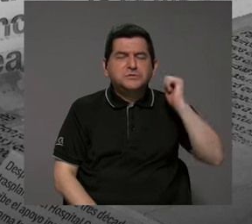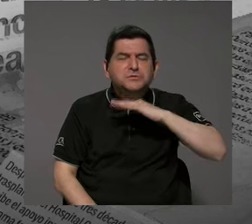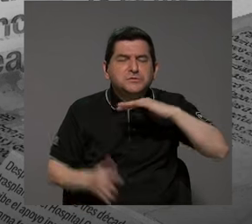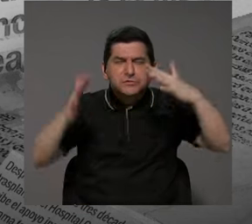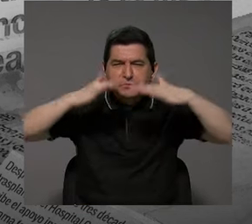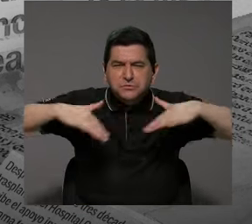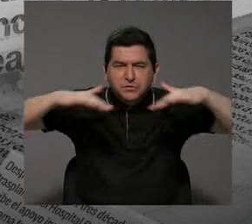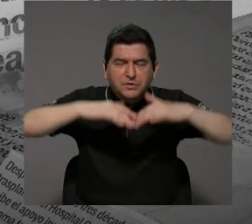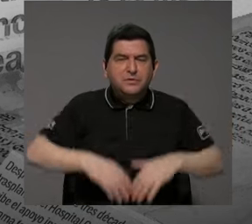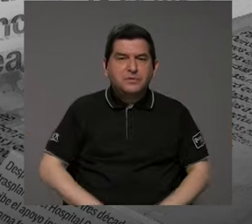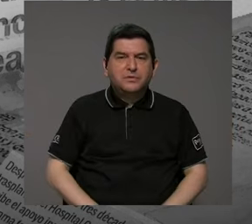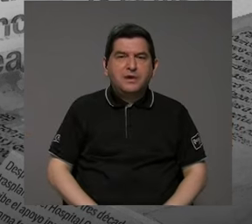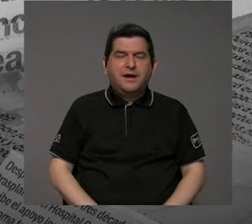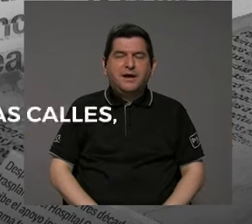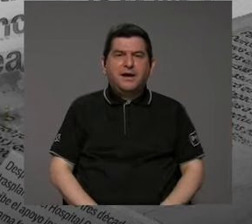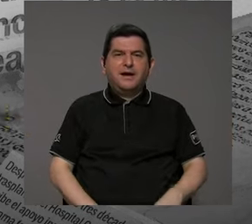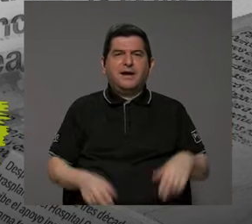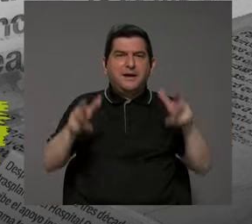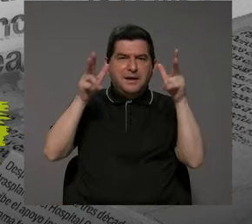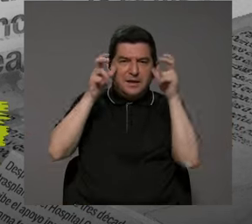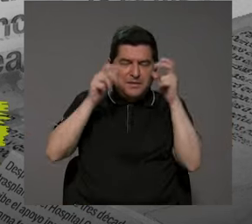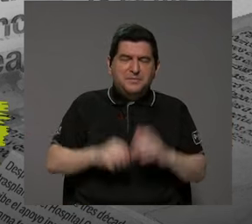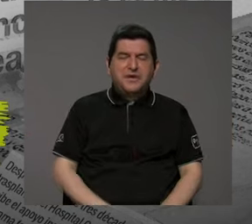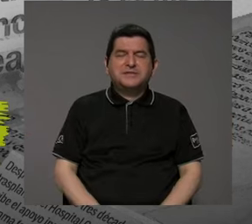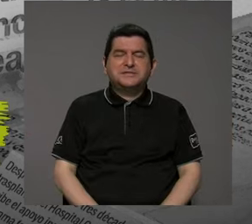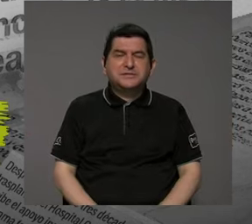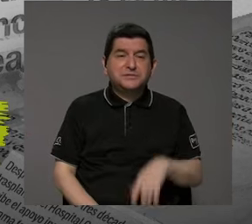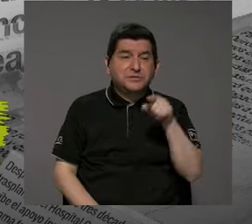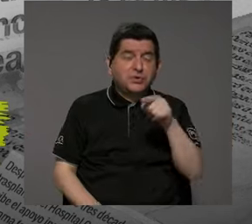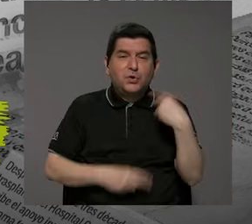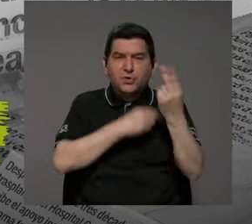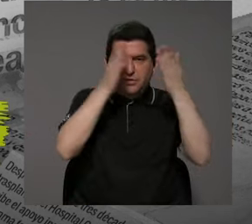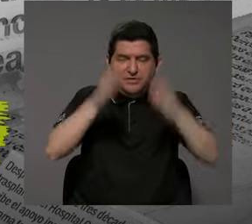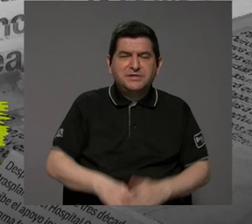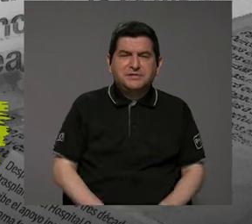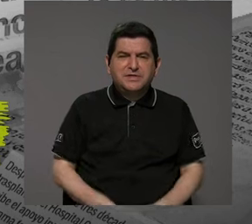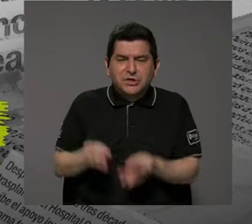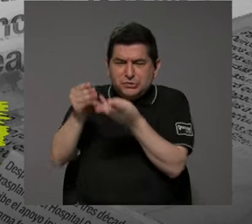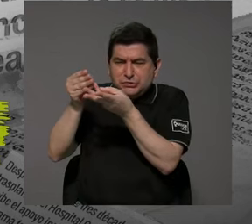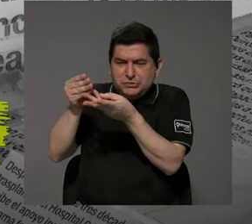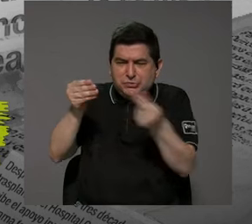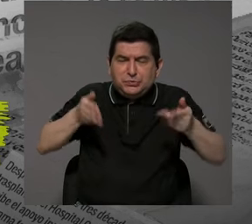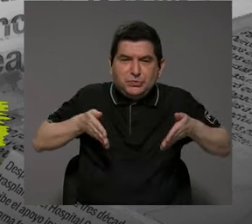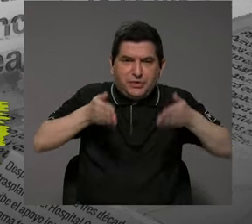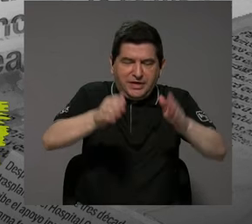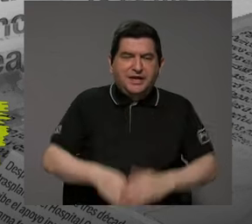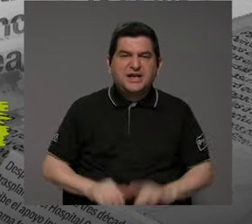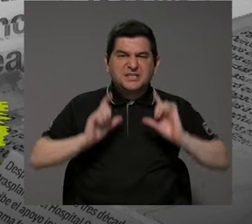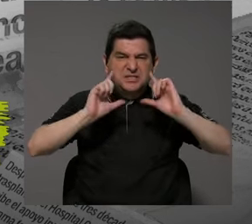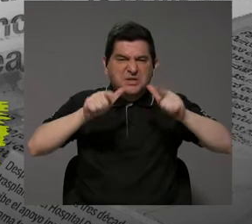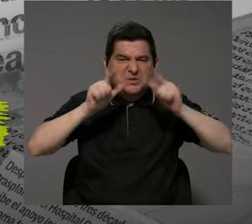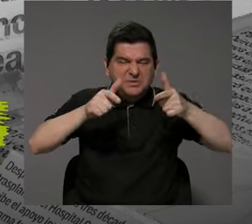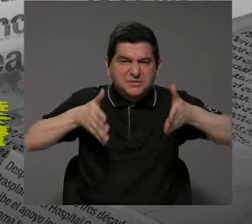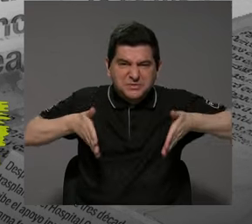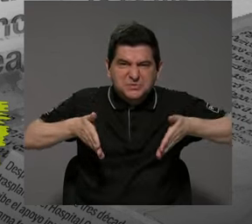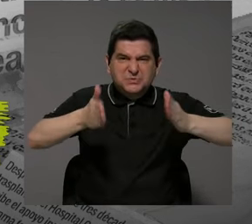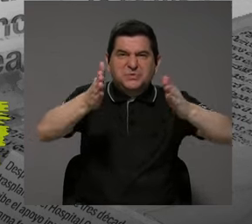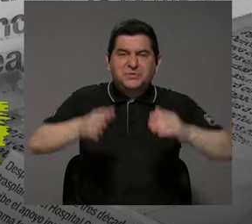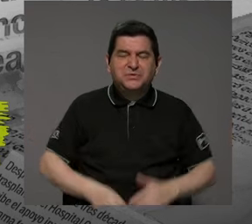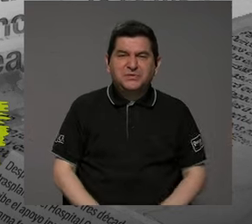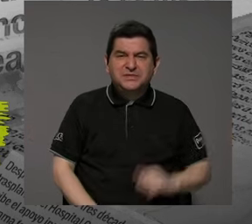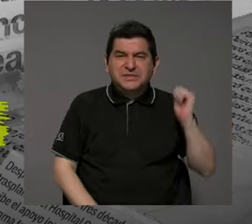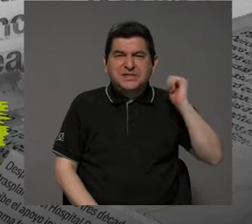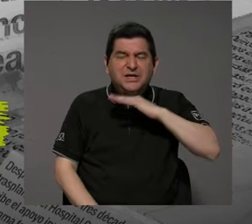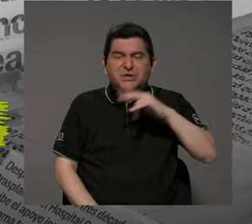ambiental lo que perciben los vecinos es aumento de liados en las calles más basura en las calles eh